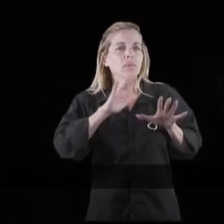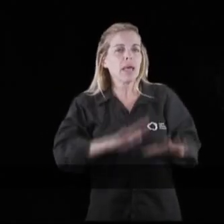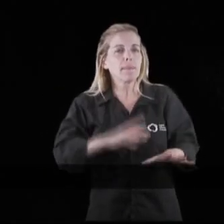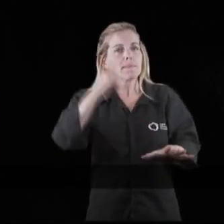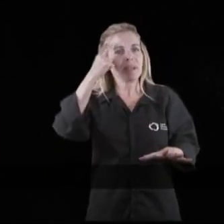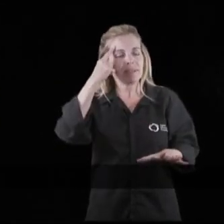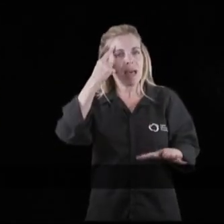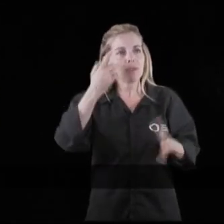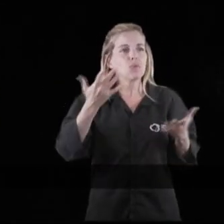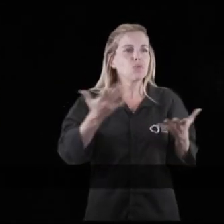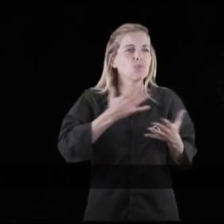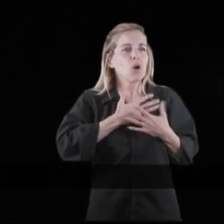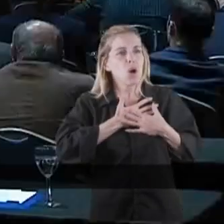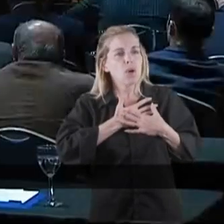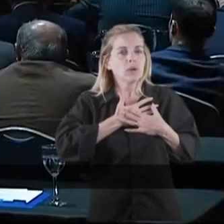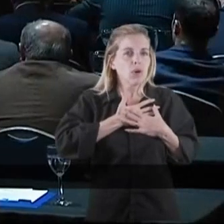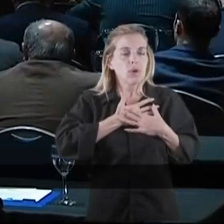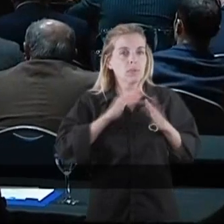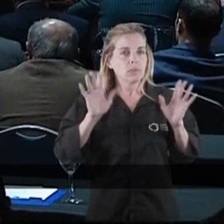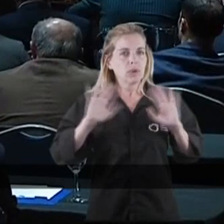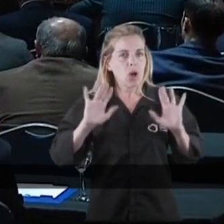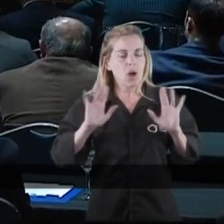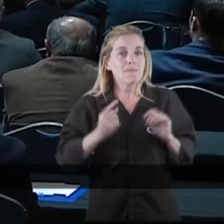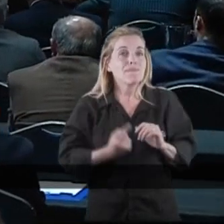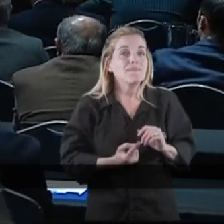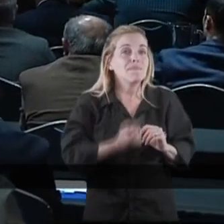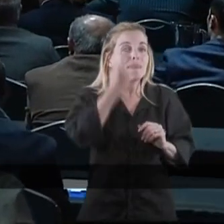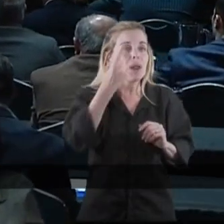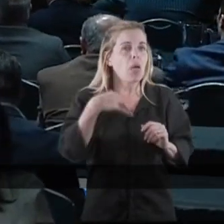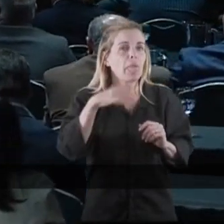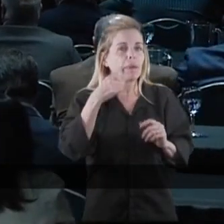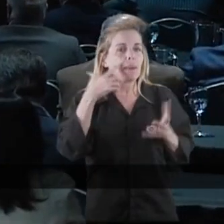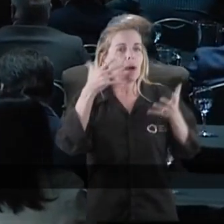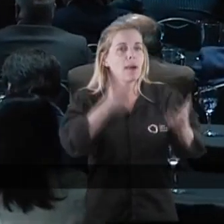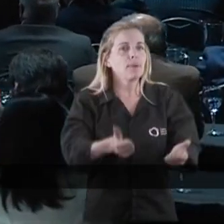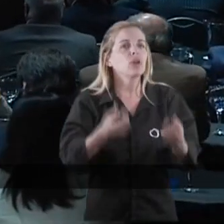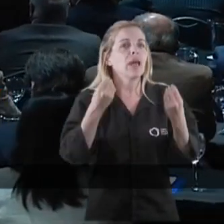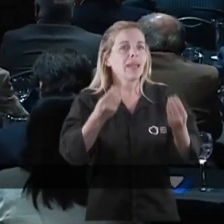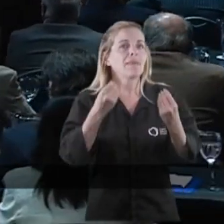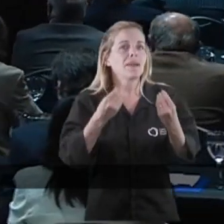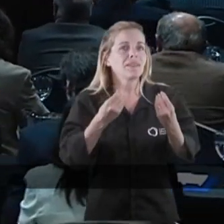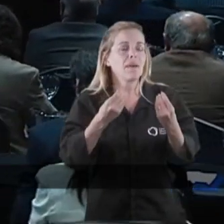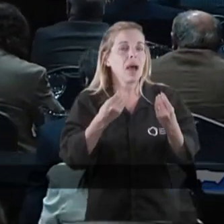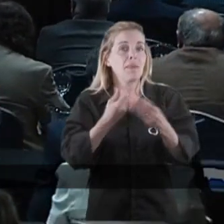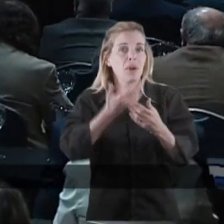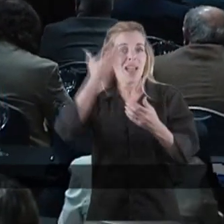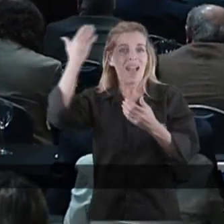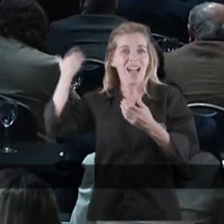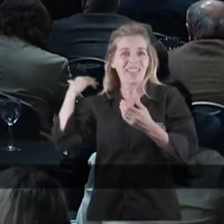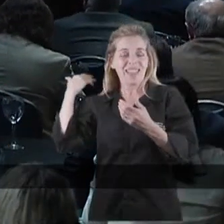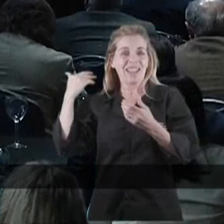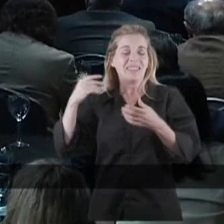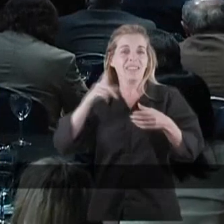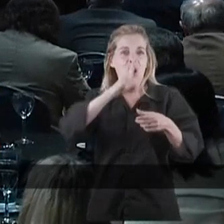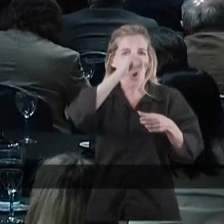lamentándonos por lo que estaba pasando. Primero, tuvimos que poner en pie un sistema de salud que había sido virtualmente abandonado. A